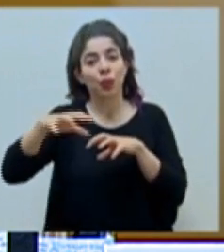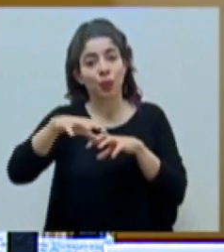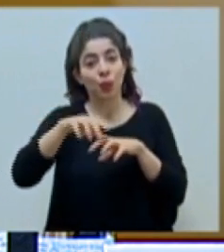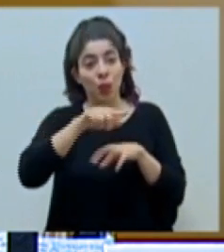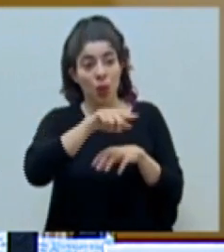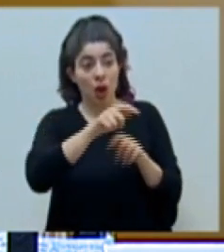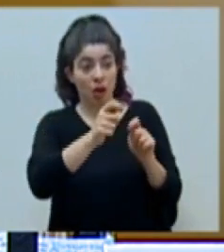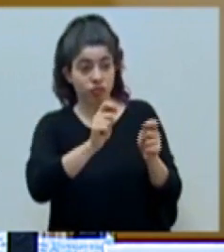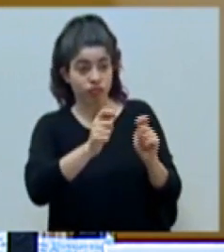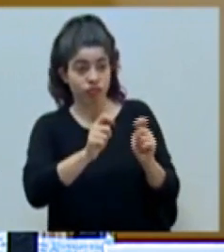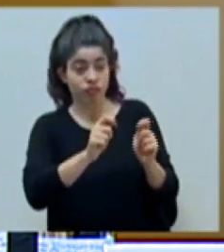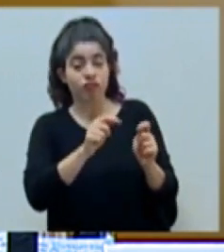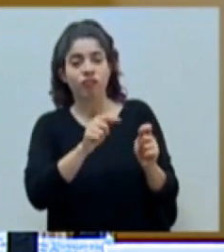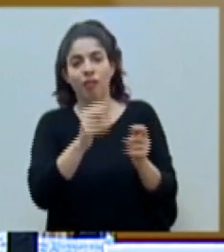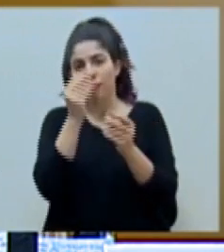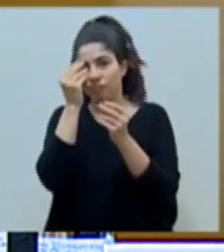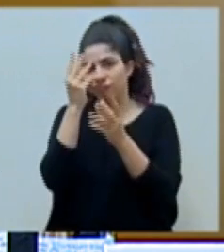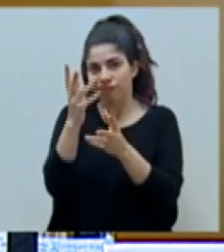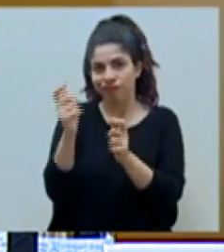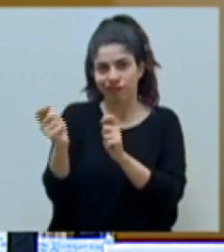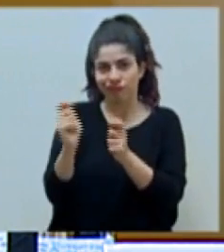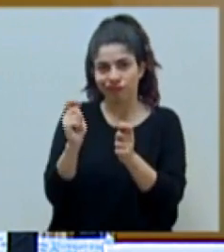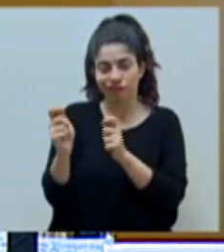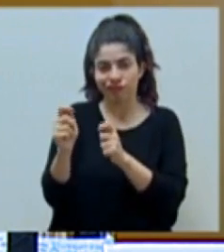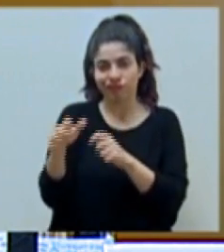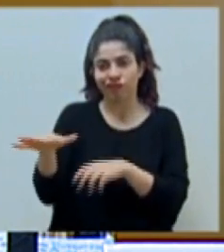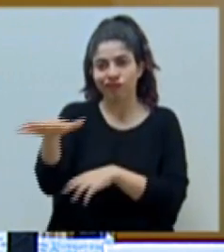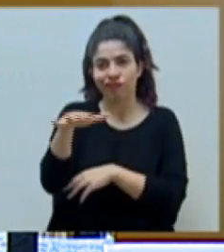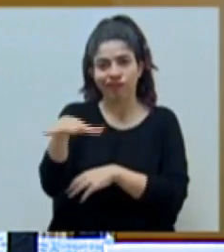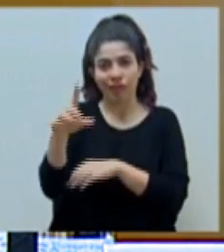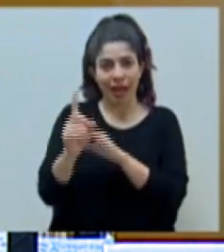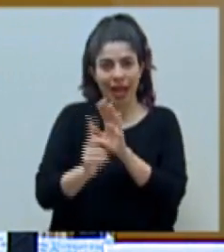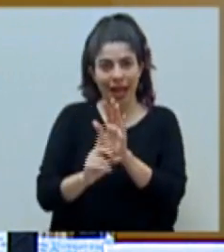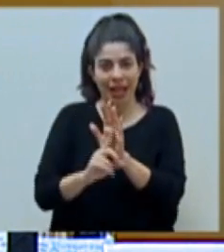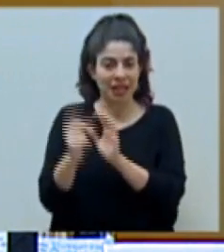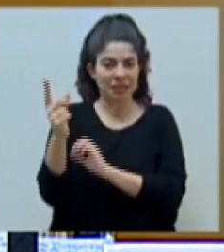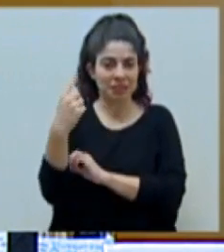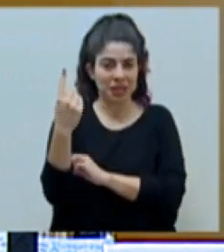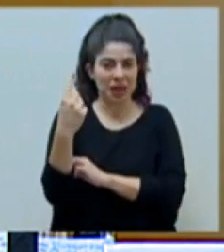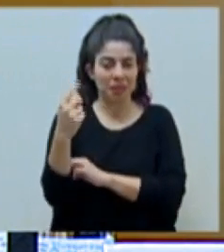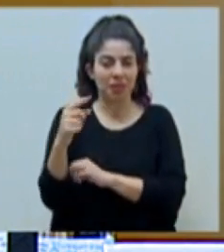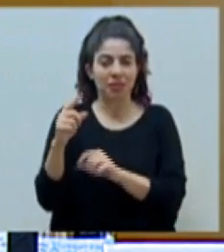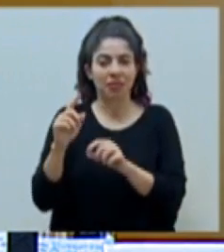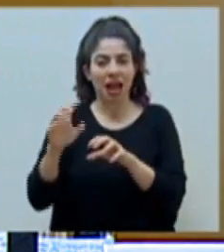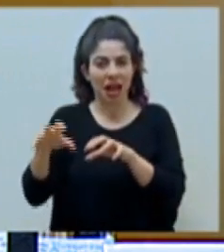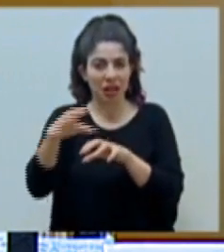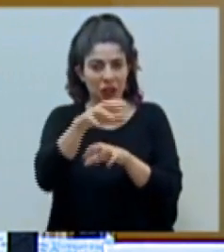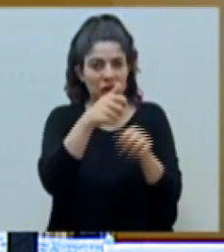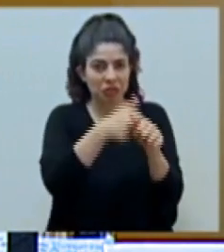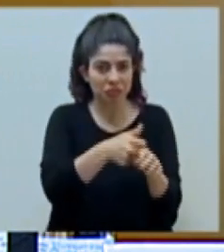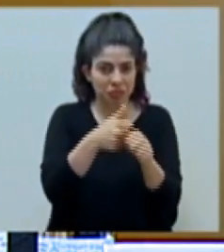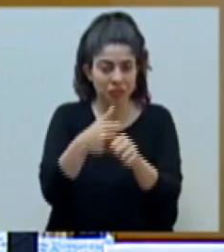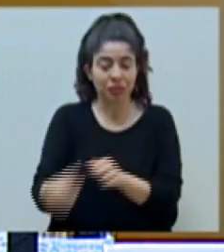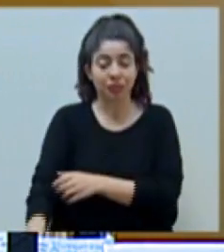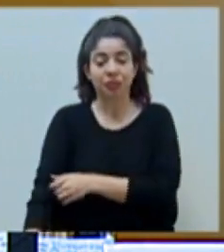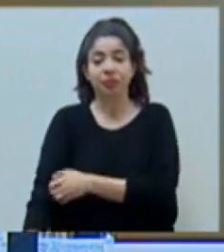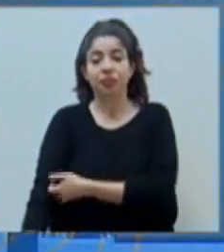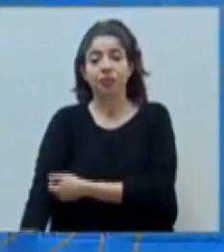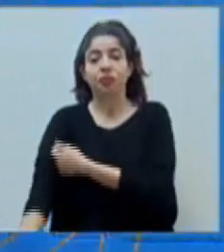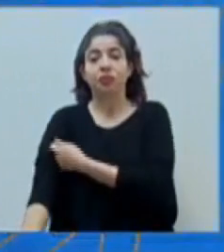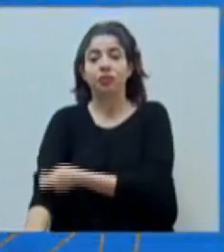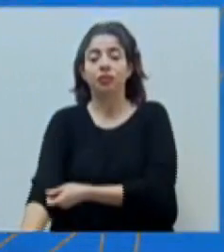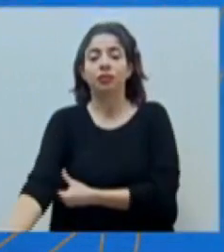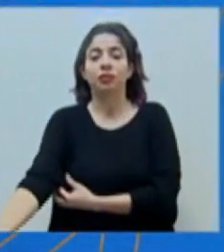ahí se hacen las variaciones del estado de alerta en los diferentes cantones. Para esta